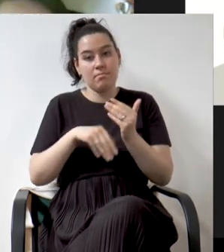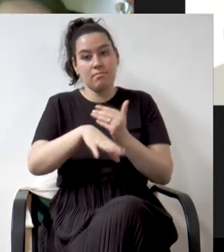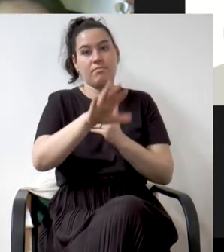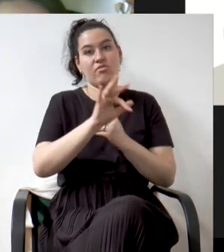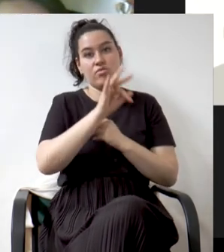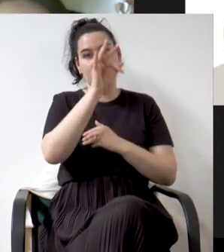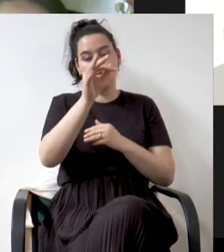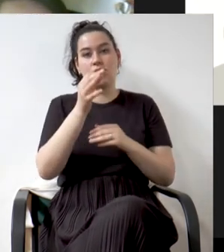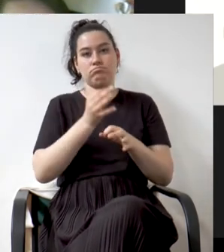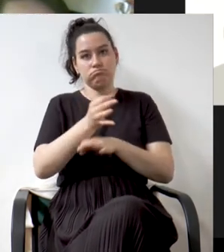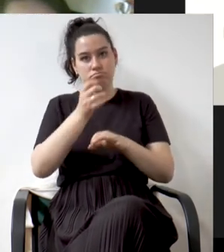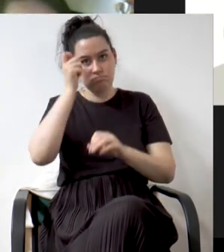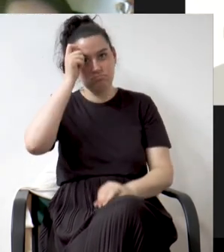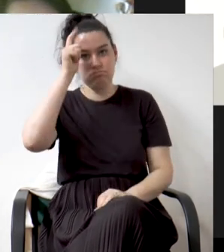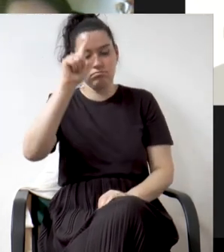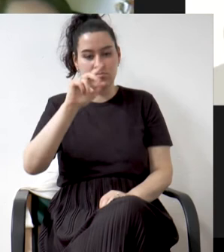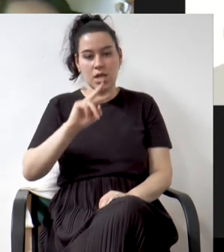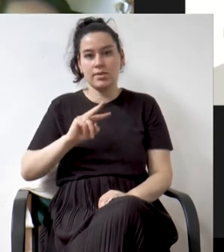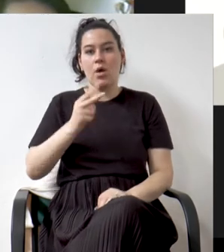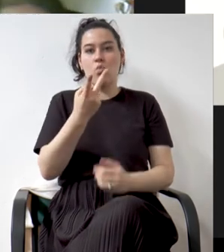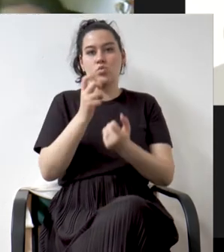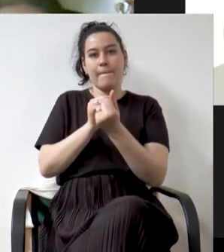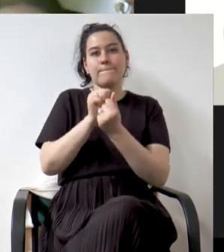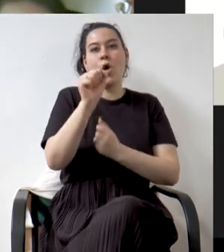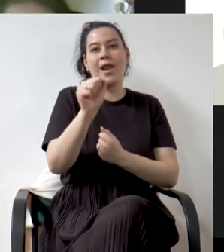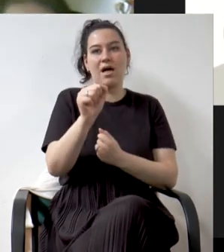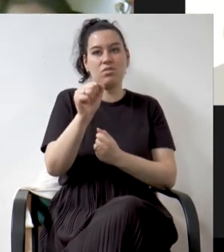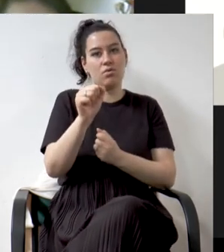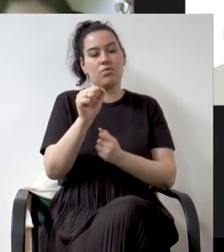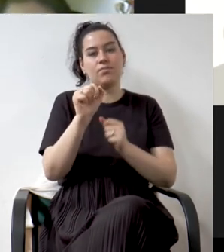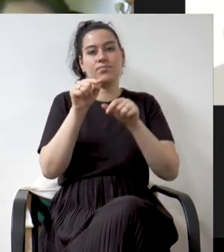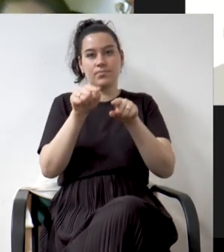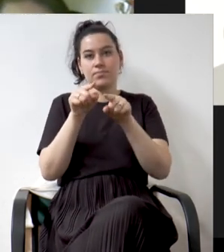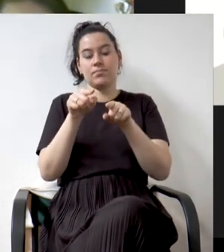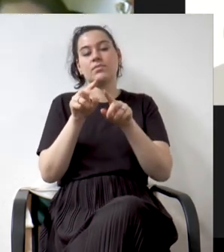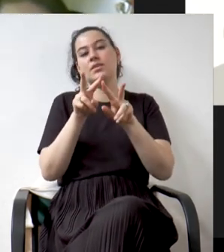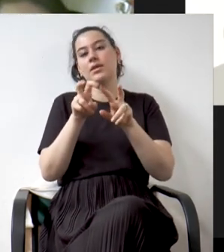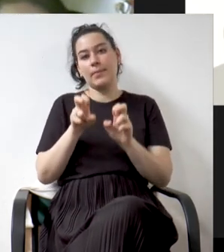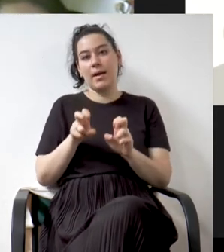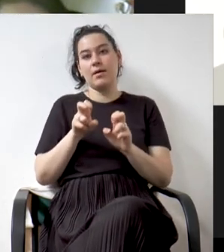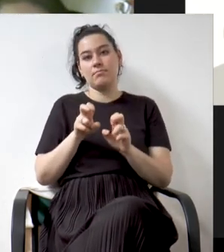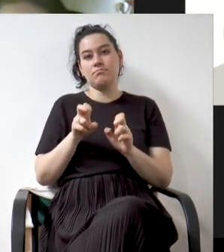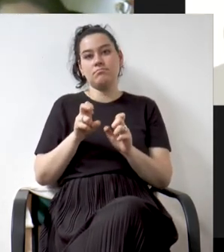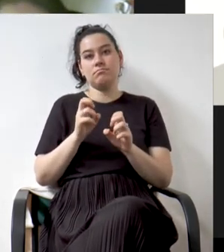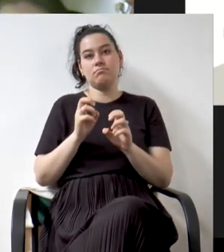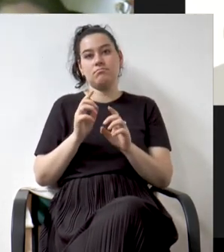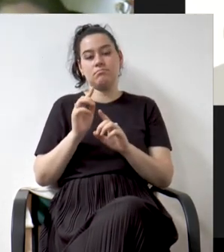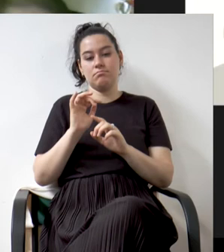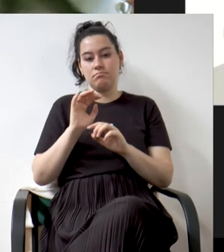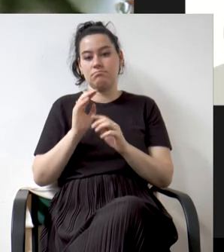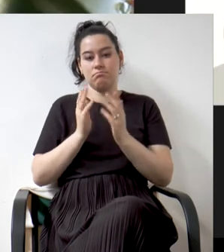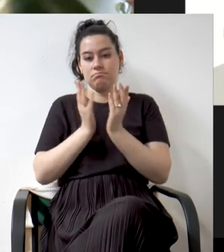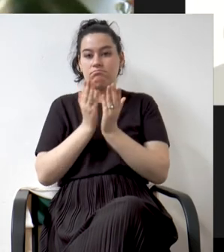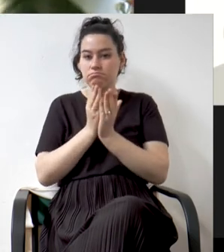el proceso de formación a nivel de posgrado, por el proceso de lo que tiene que ver con la escolarización a nivel de